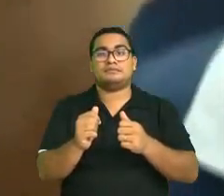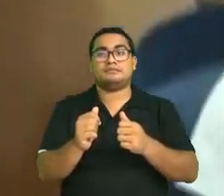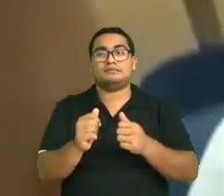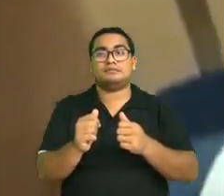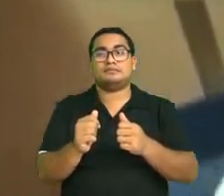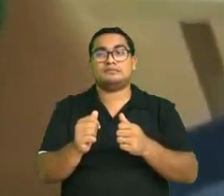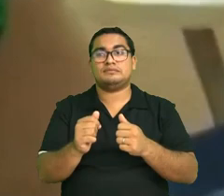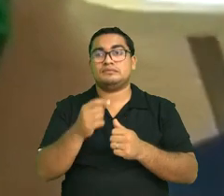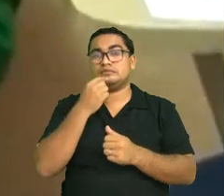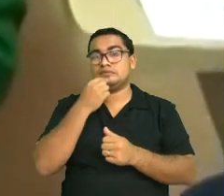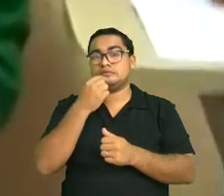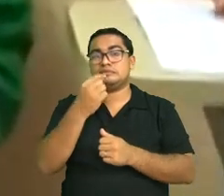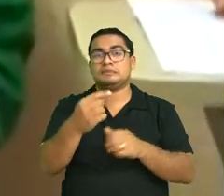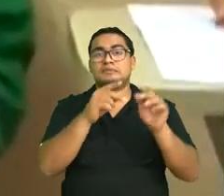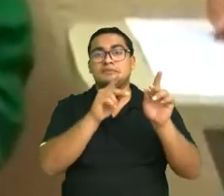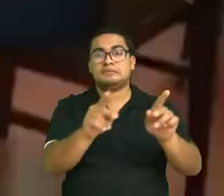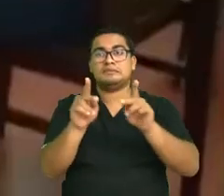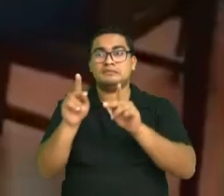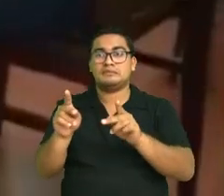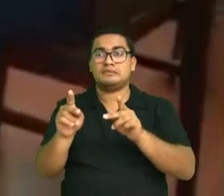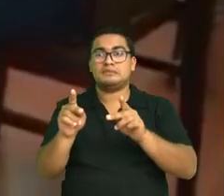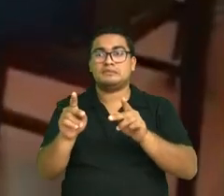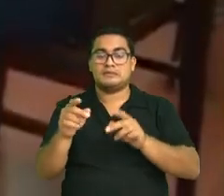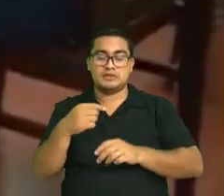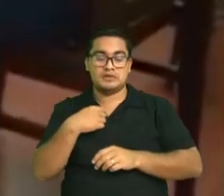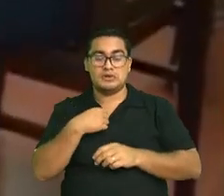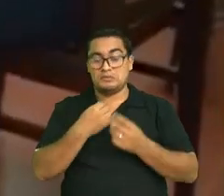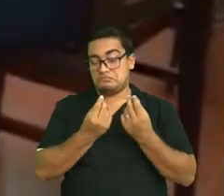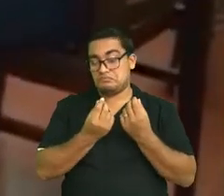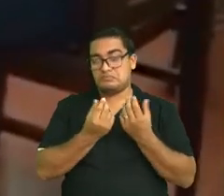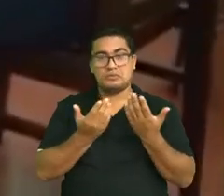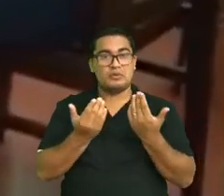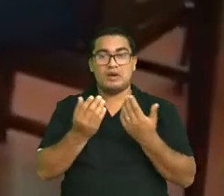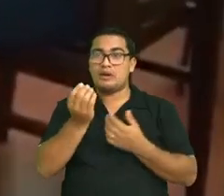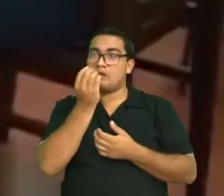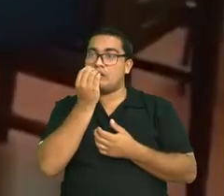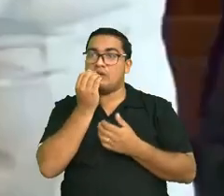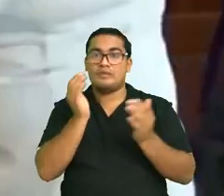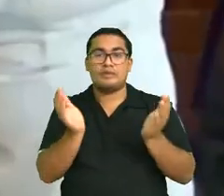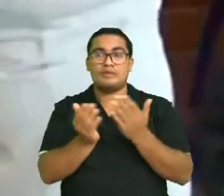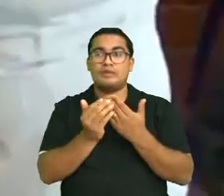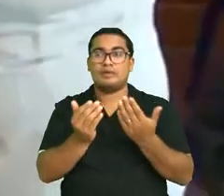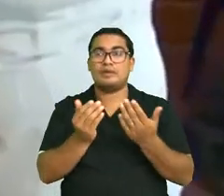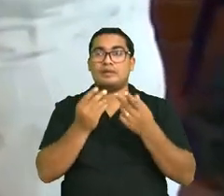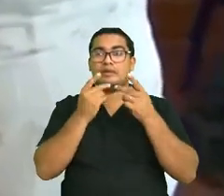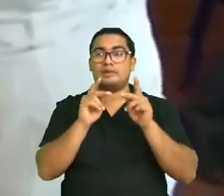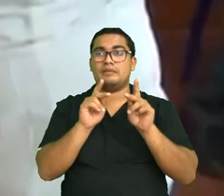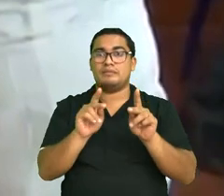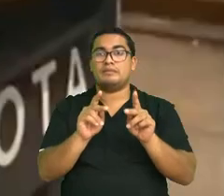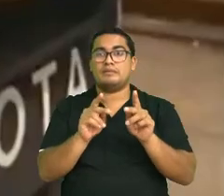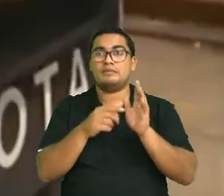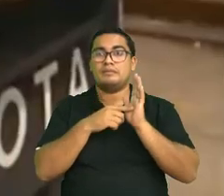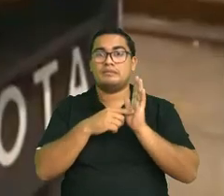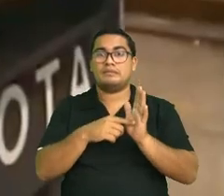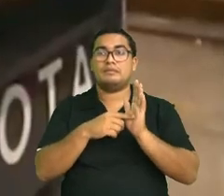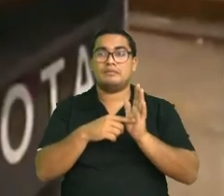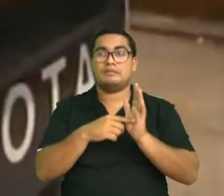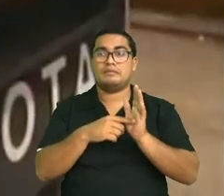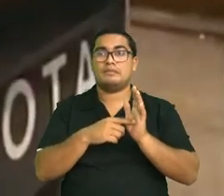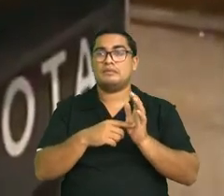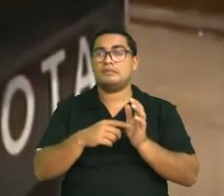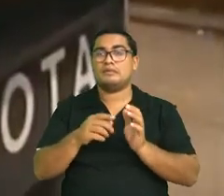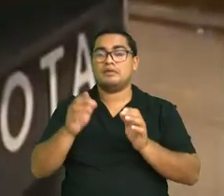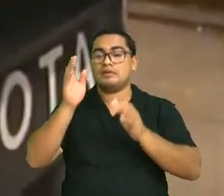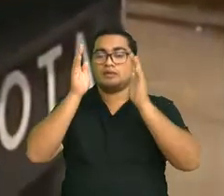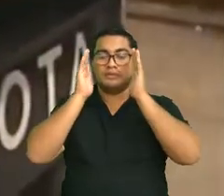Porque la gente puede decir, puedo no tener algo que comer especial hoy o no una cuestión, pero sí la